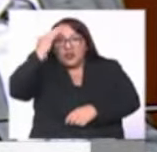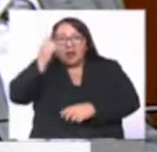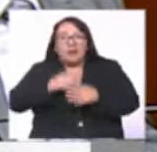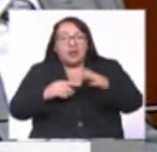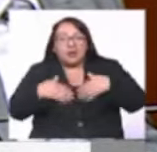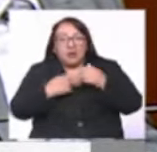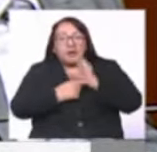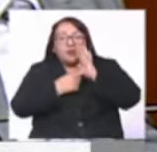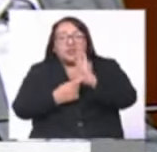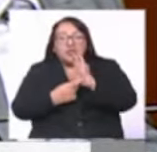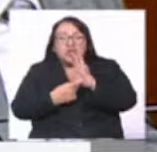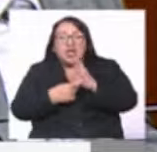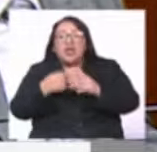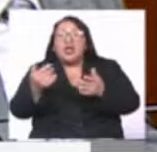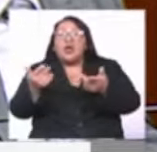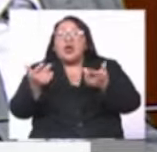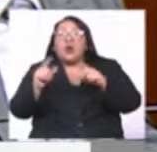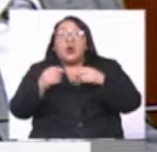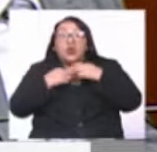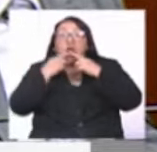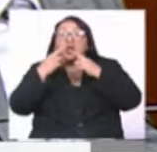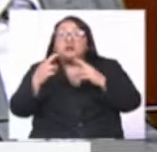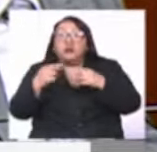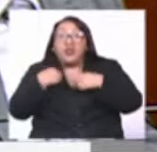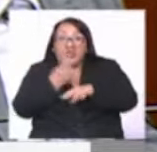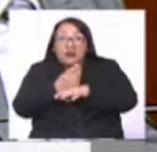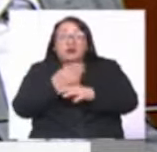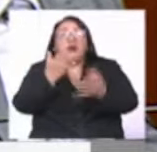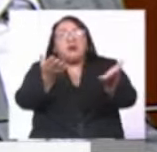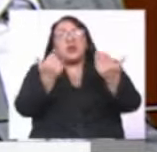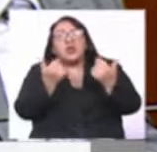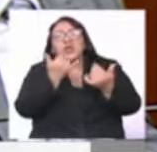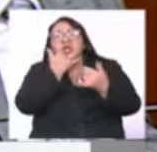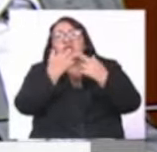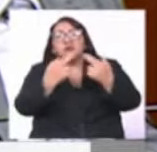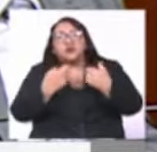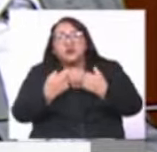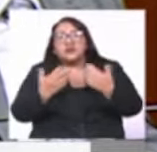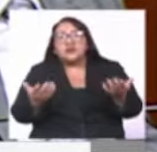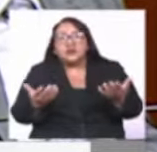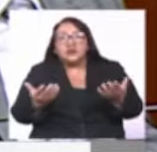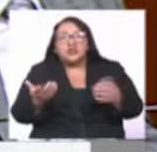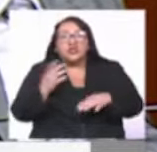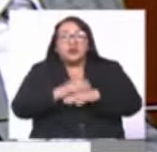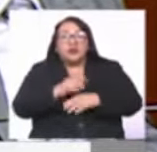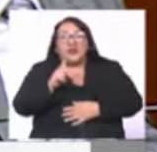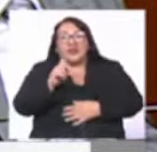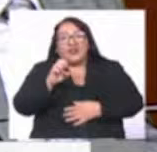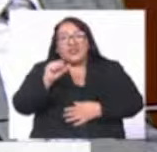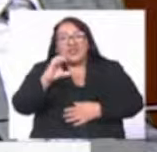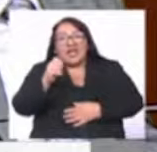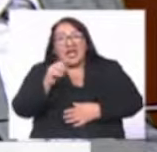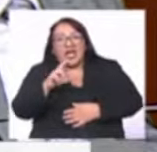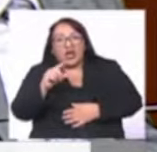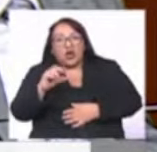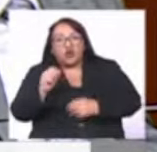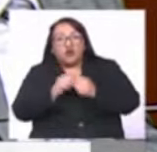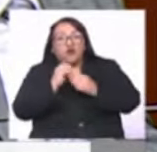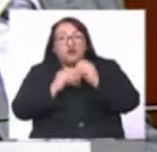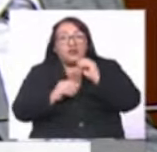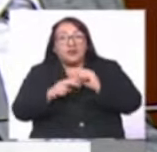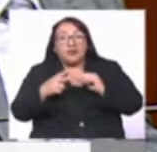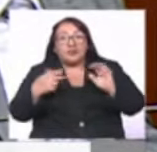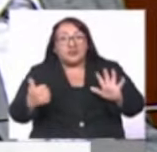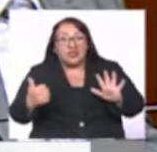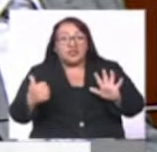para presentar sus descargos conforme a los cargos obrantes en autos sobre los descargos refiero que con fecha 26 de